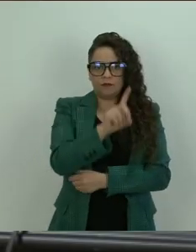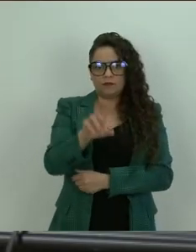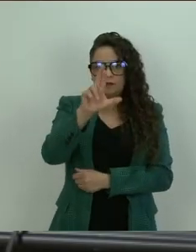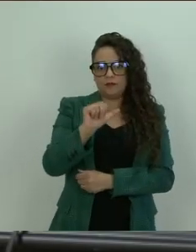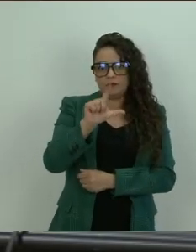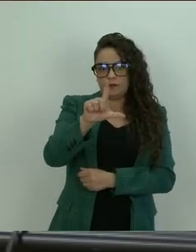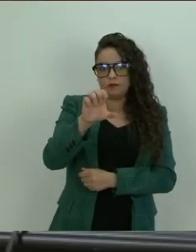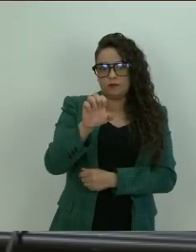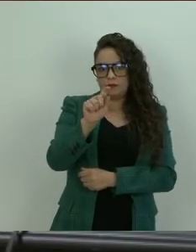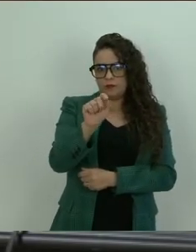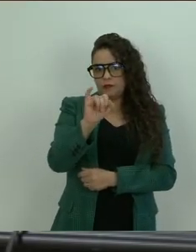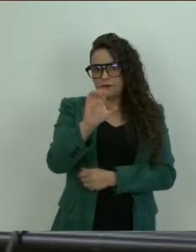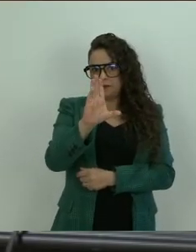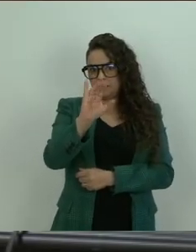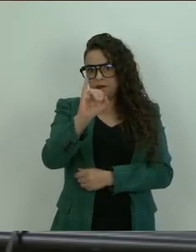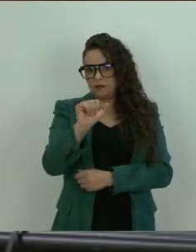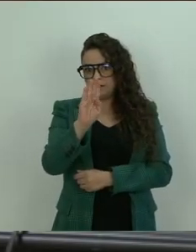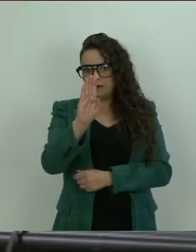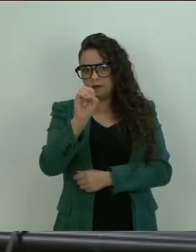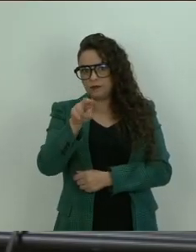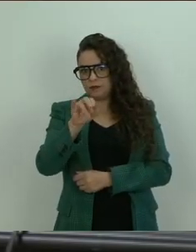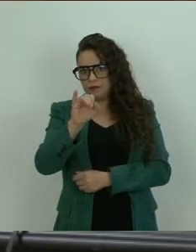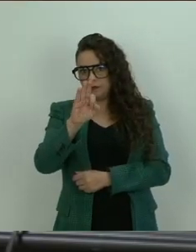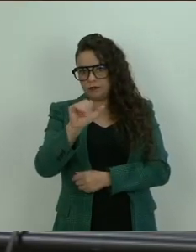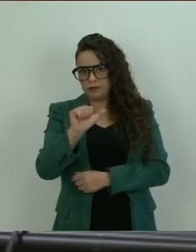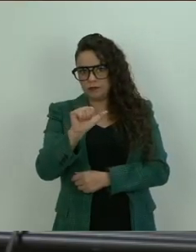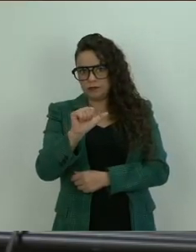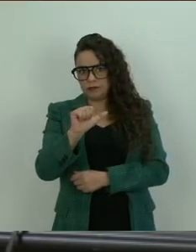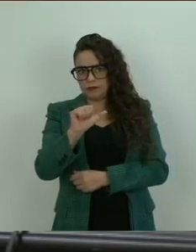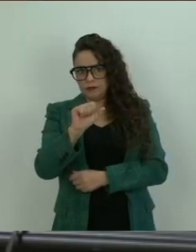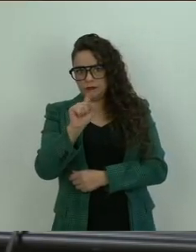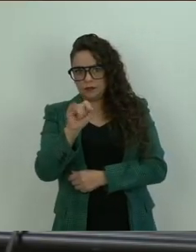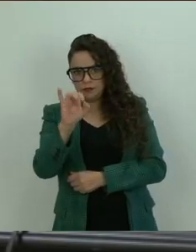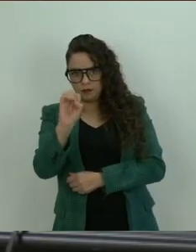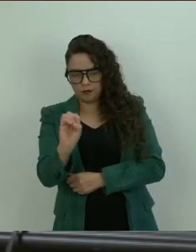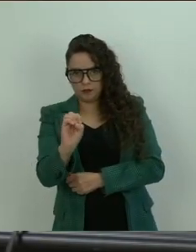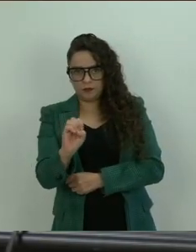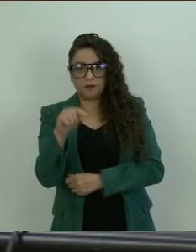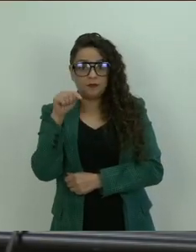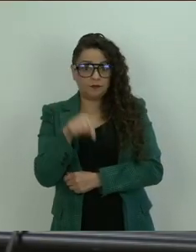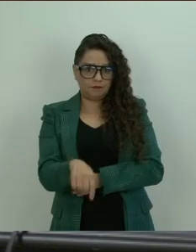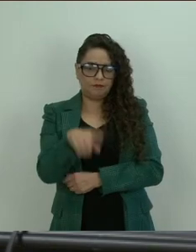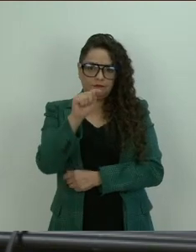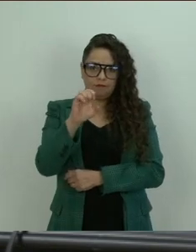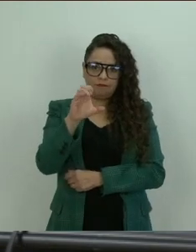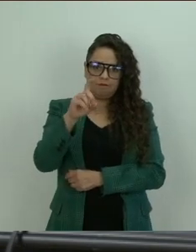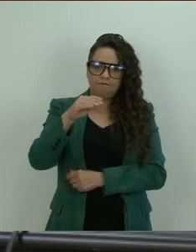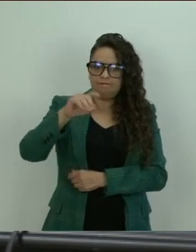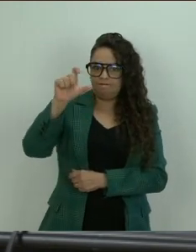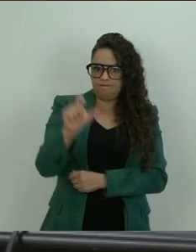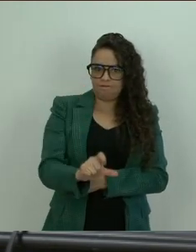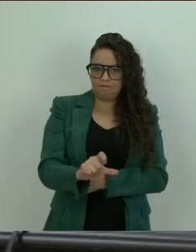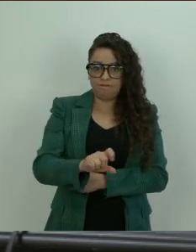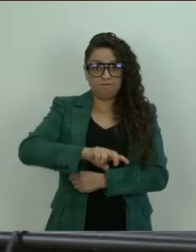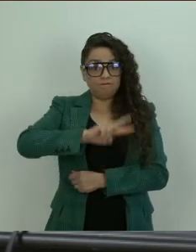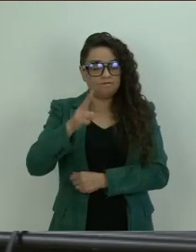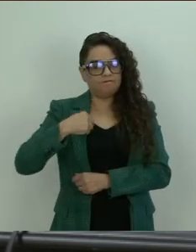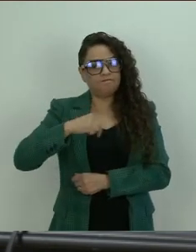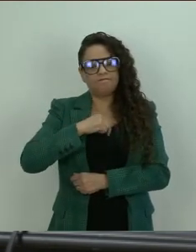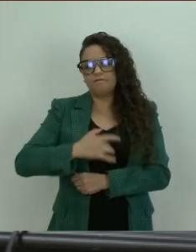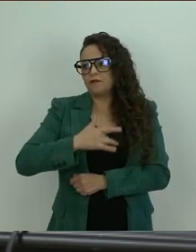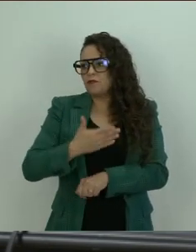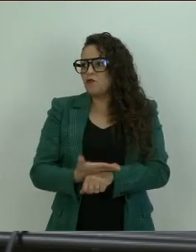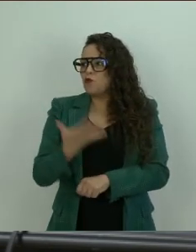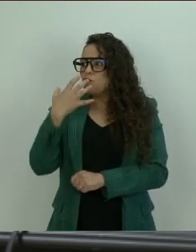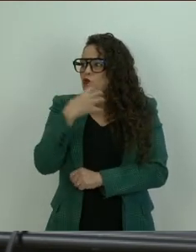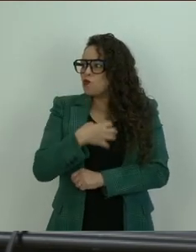Bonifaz Alfonso, en esta Casa de la Justicia Electoral de la Ciudad de México. Es un honor contar con su participación, pues